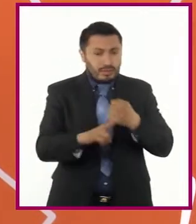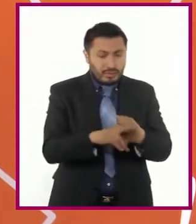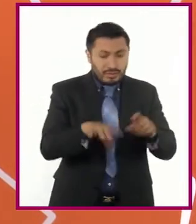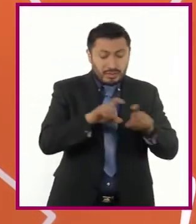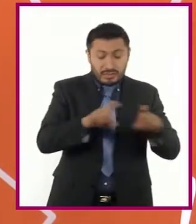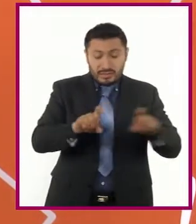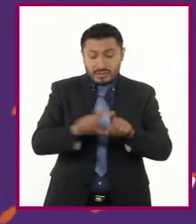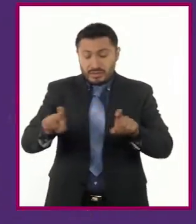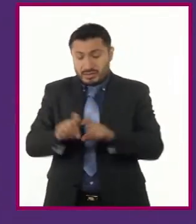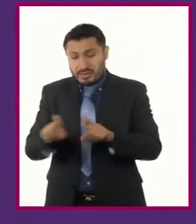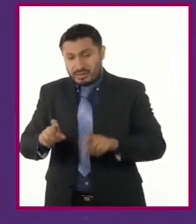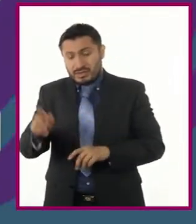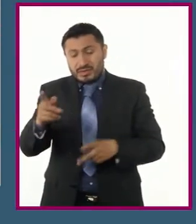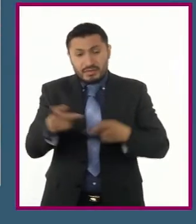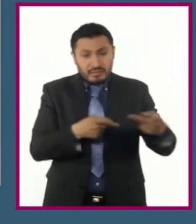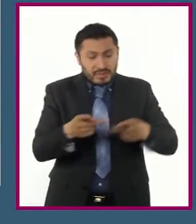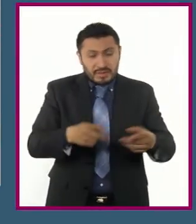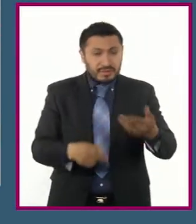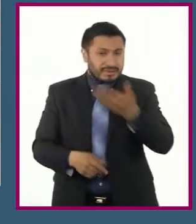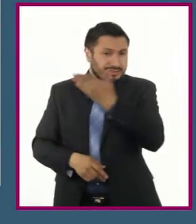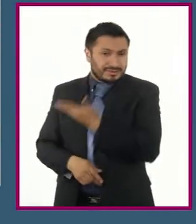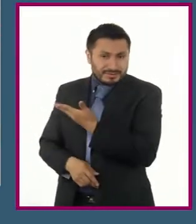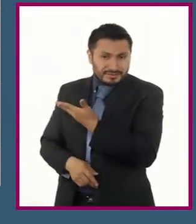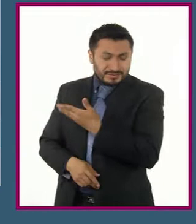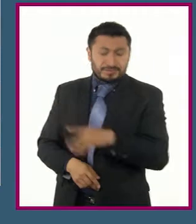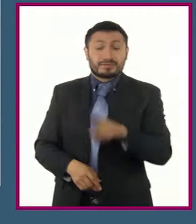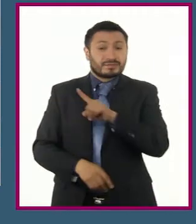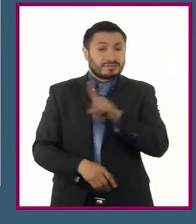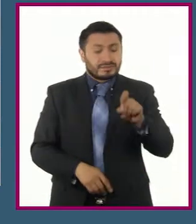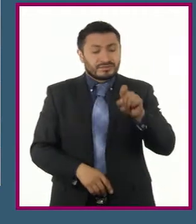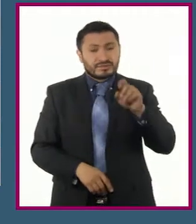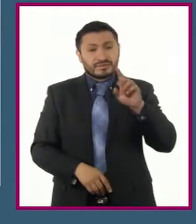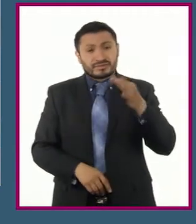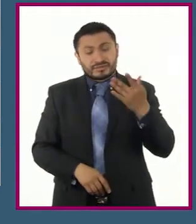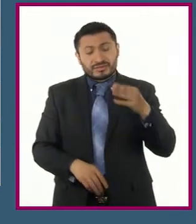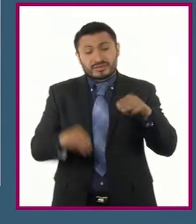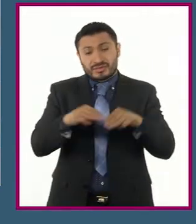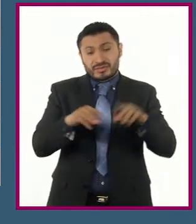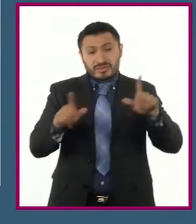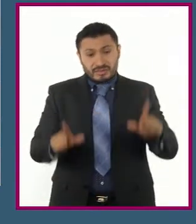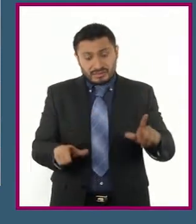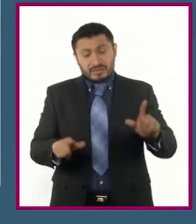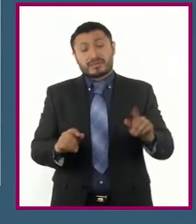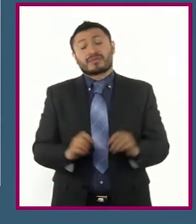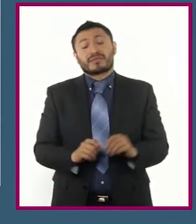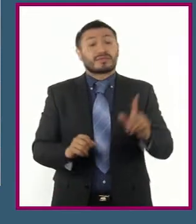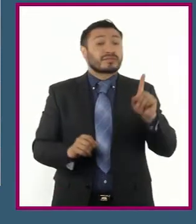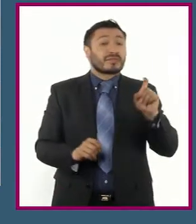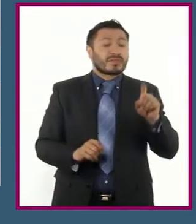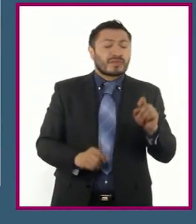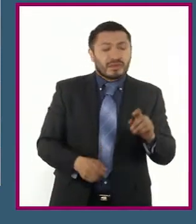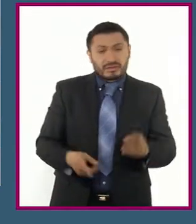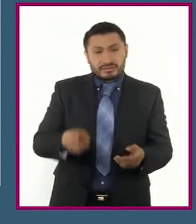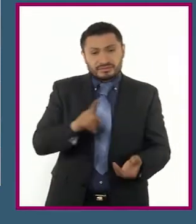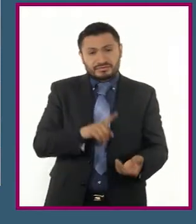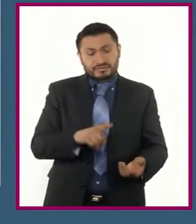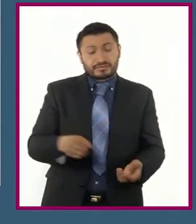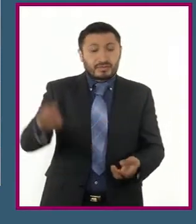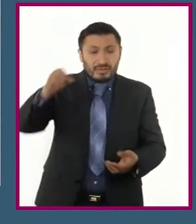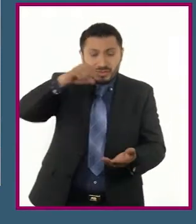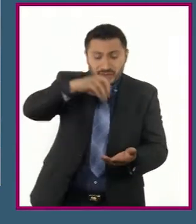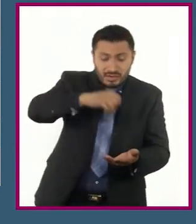disoluciones como se indica en el cuadro. En 150 mililitros de agua, que es el disolvente, agregamos azúcar, que es el